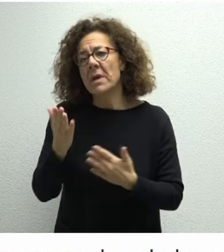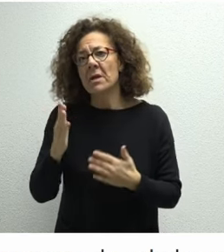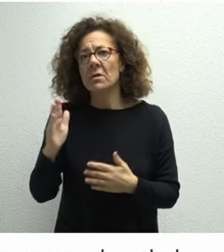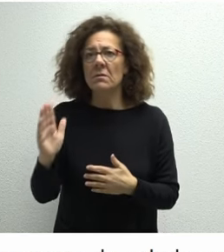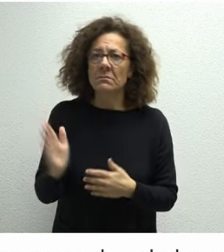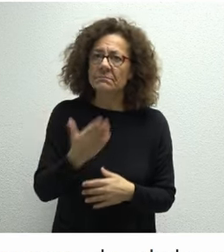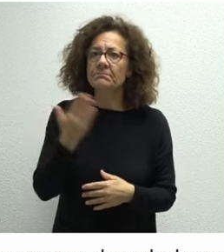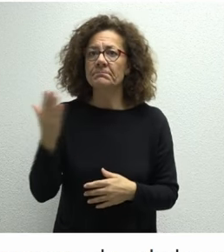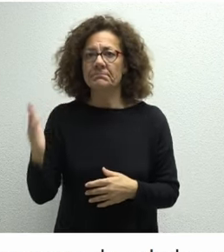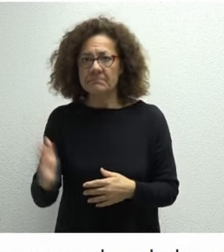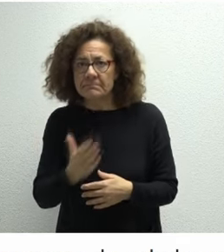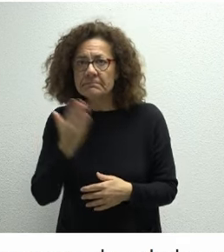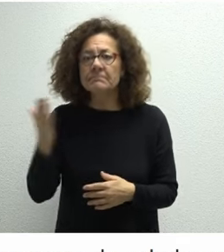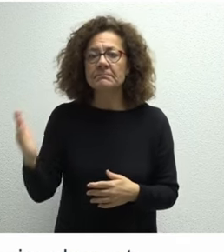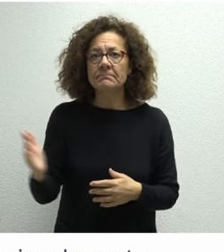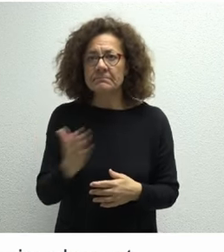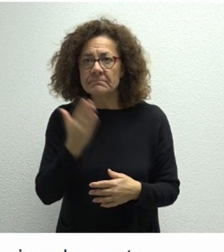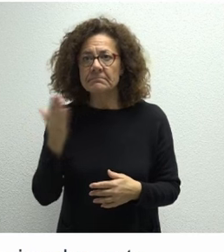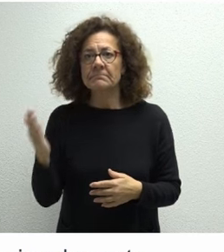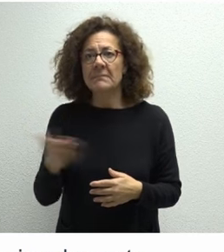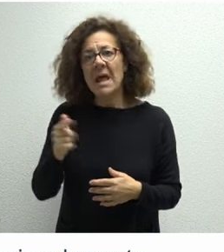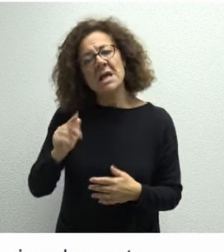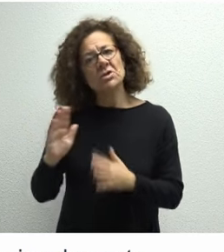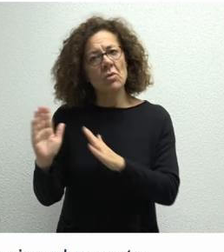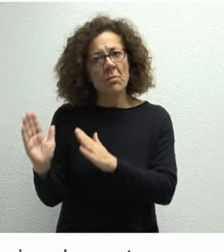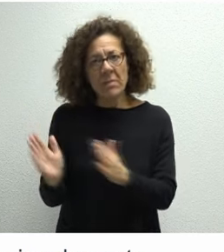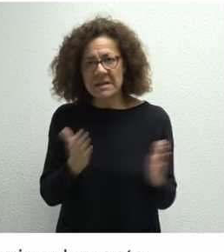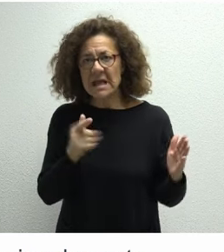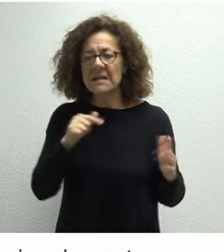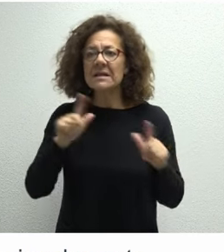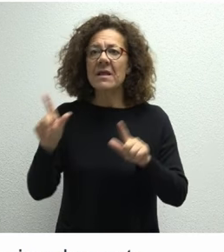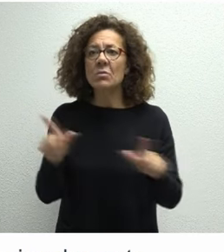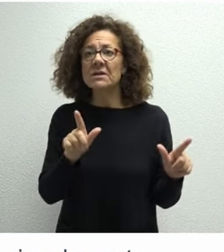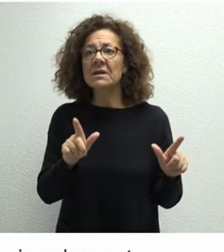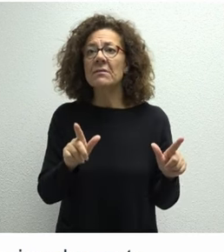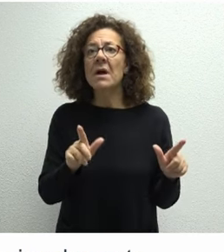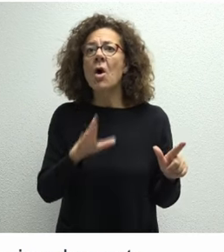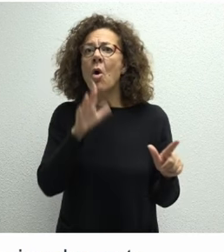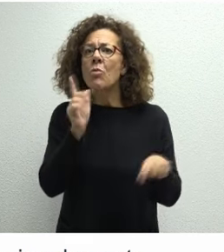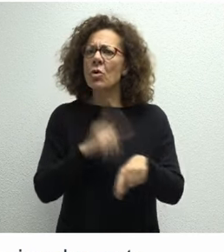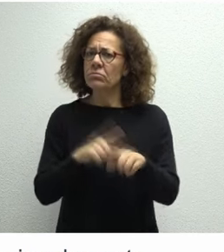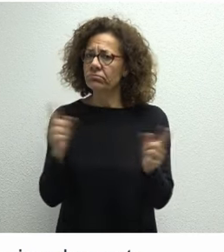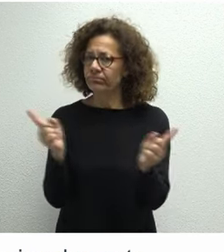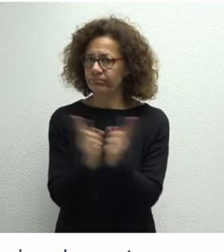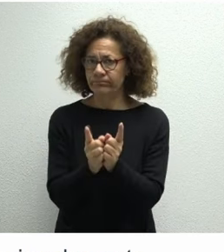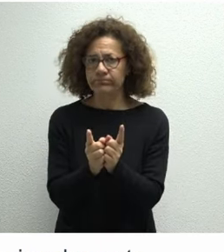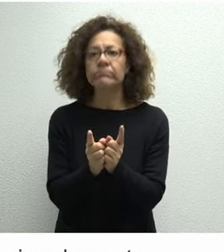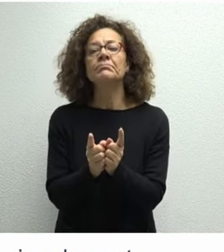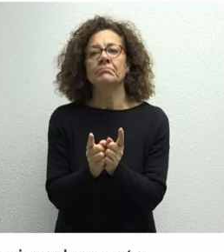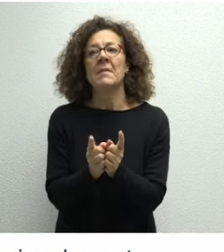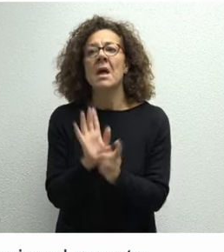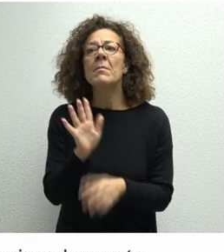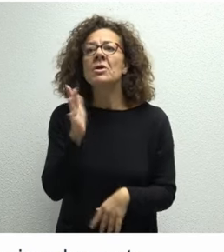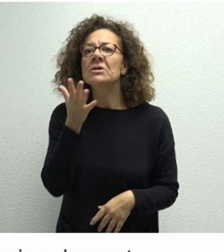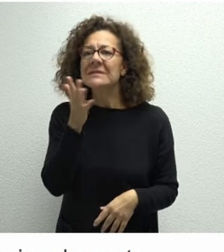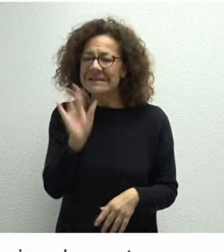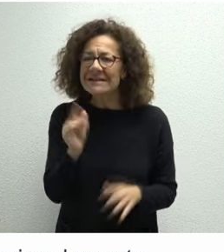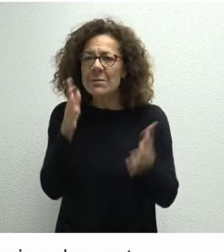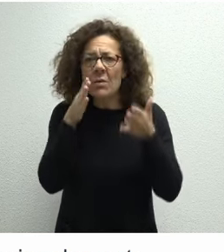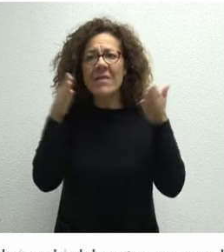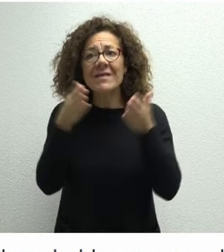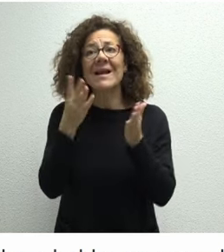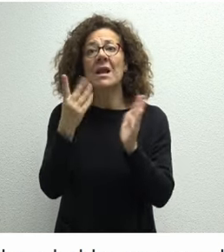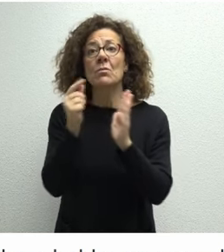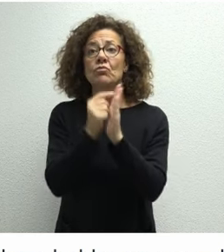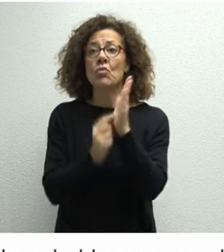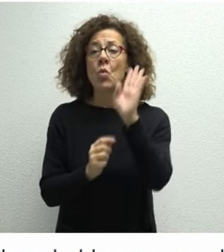voy voy a voy a pasarme un poco esta esta parte esta diapositiva por acortar pero sí que me voy a centrar un poco en el cuarto